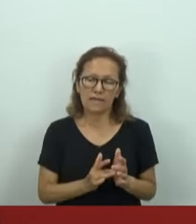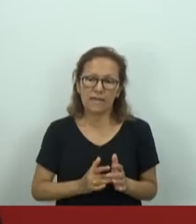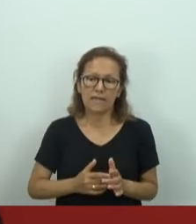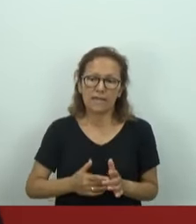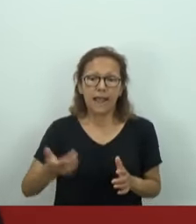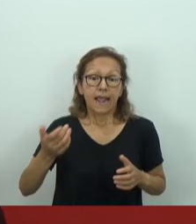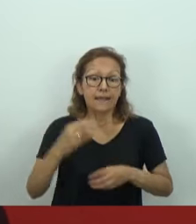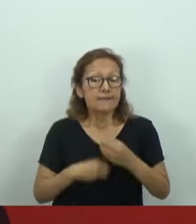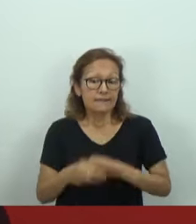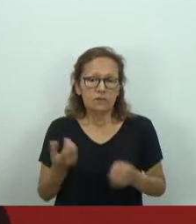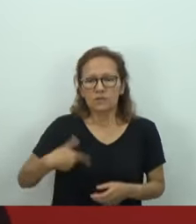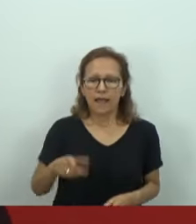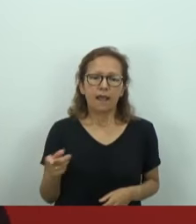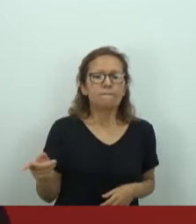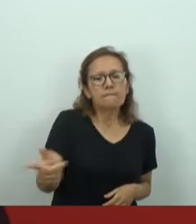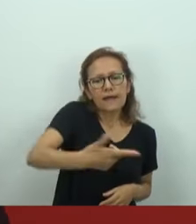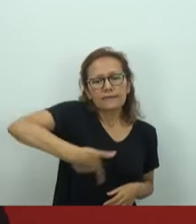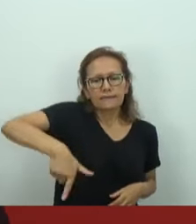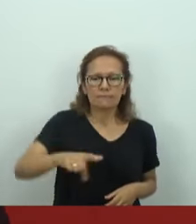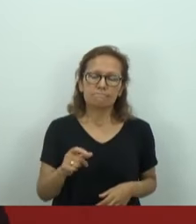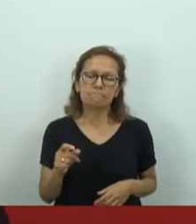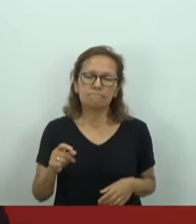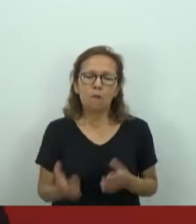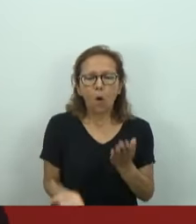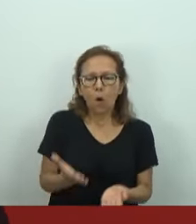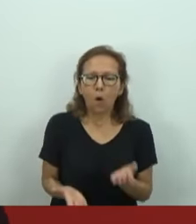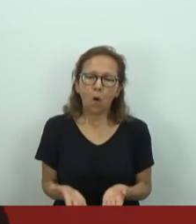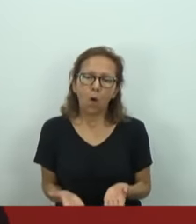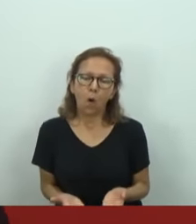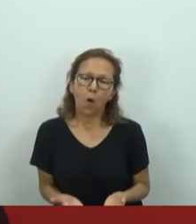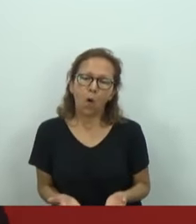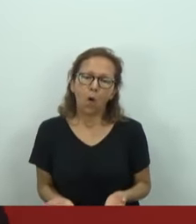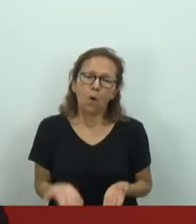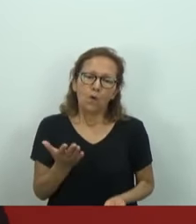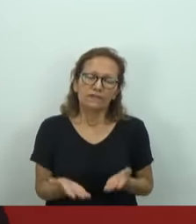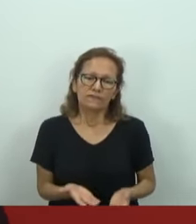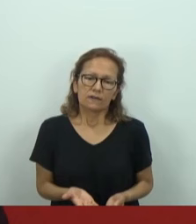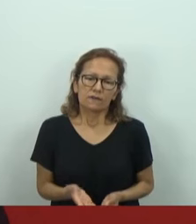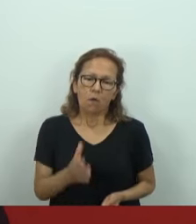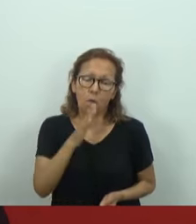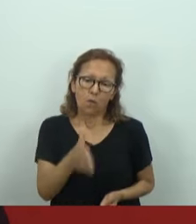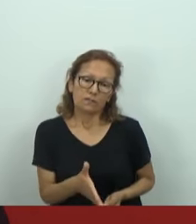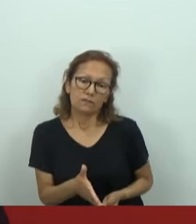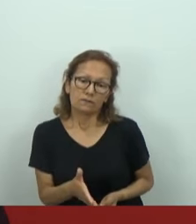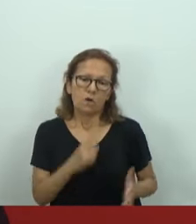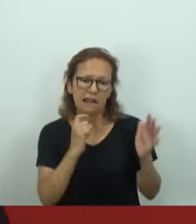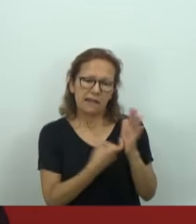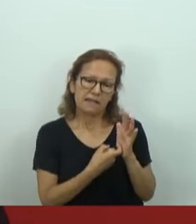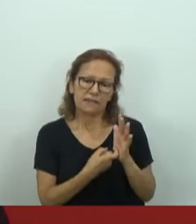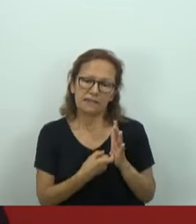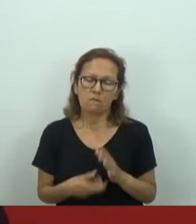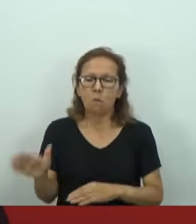yo cumplimos la ley. No, fue Él el que cumplió por nosotros la ley.